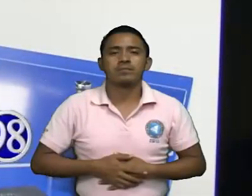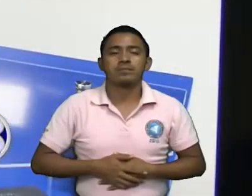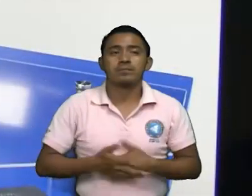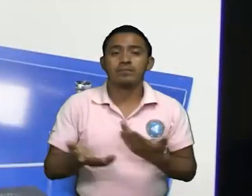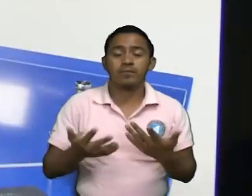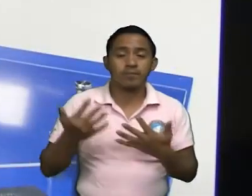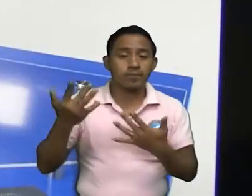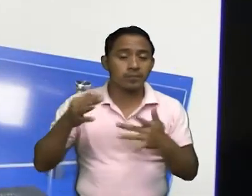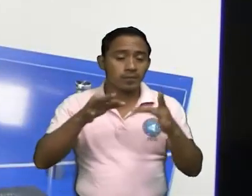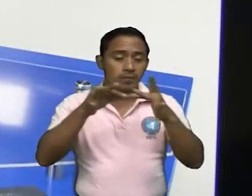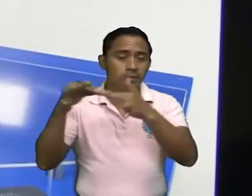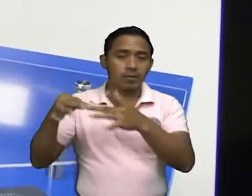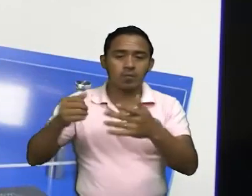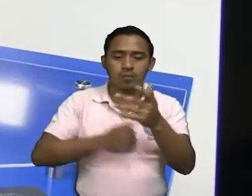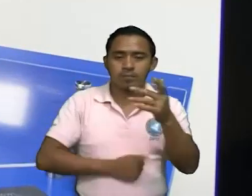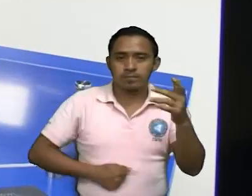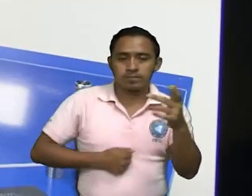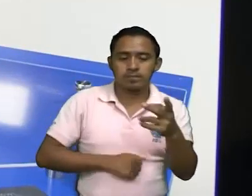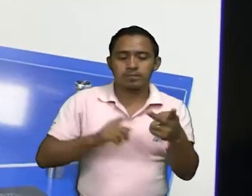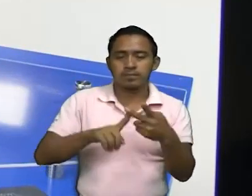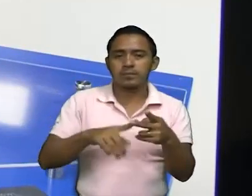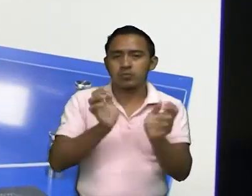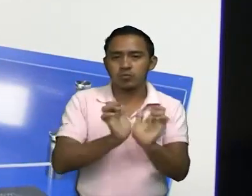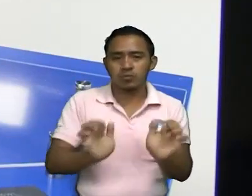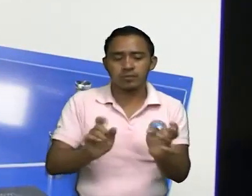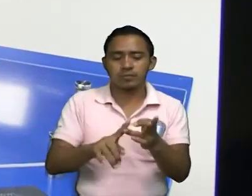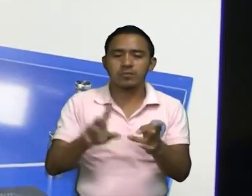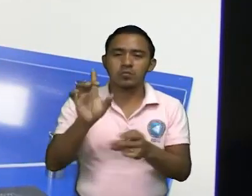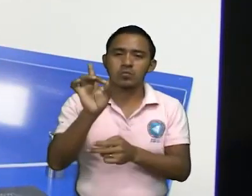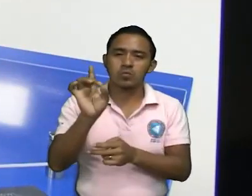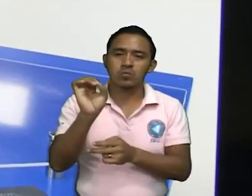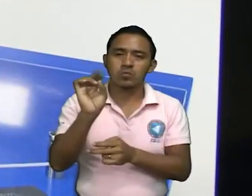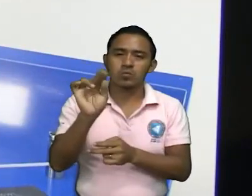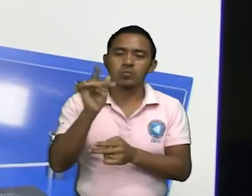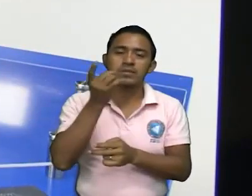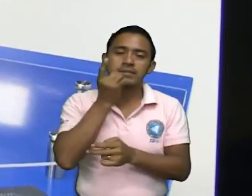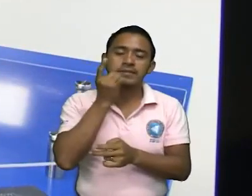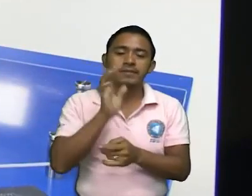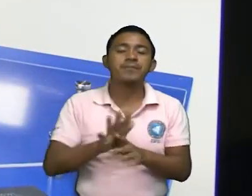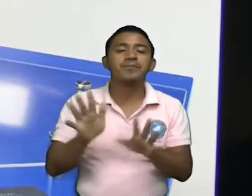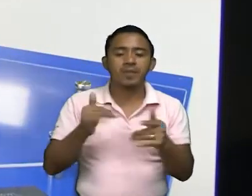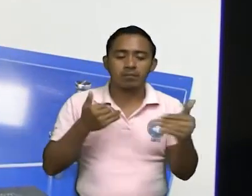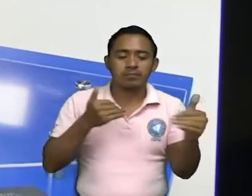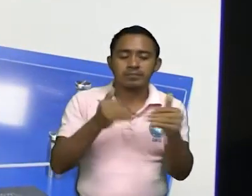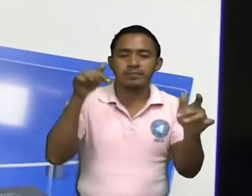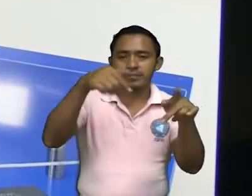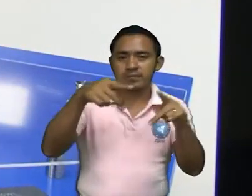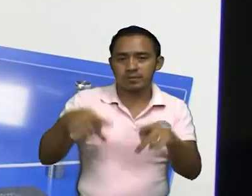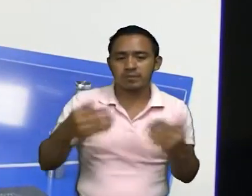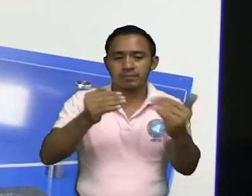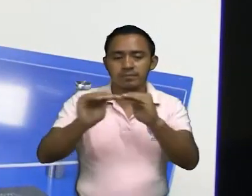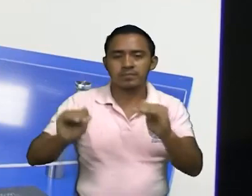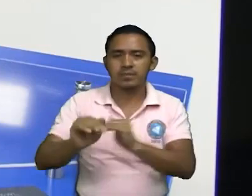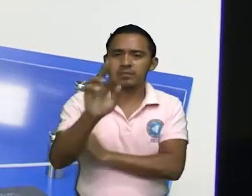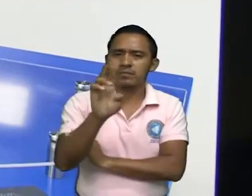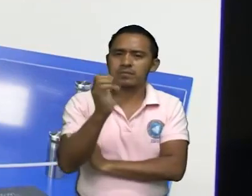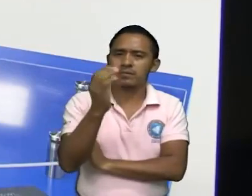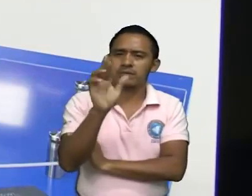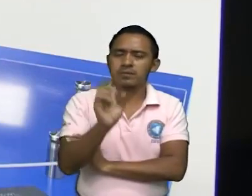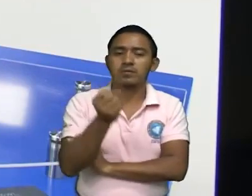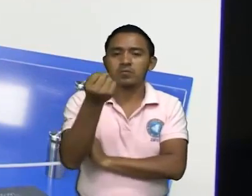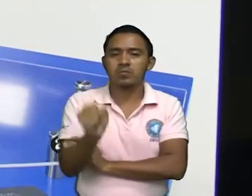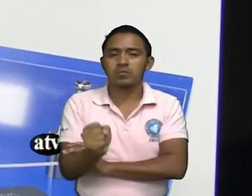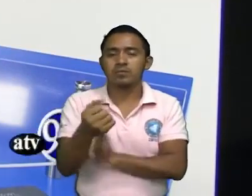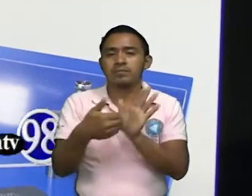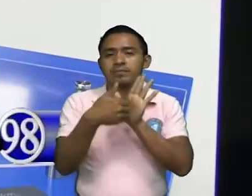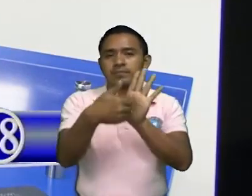Las especialidades de ultrasonido, pediatría y odontología fueron acercadas a los ciudadanos del barrio Recreo Sur. Los detalles